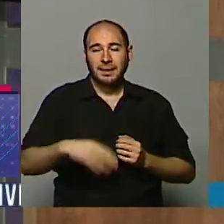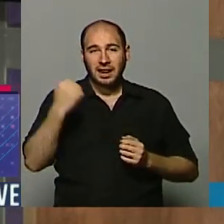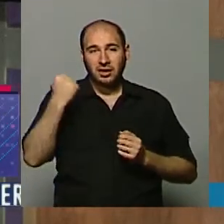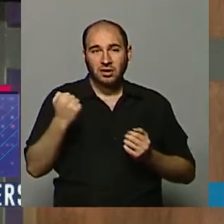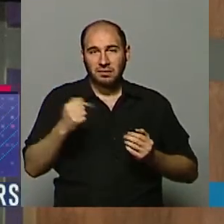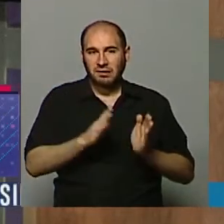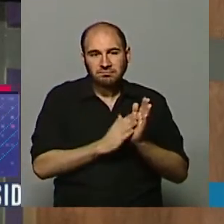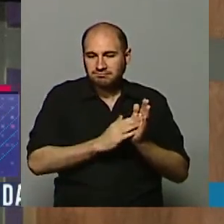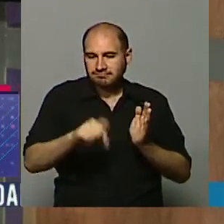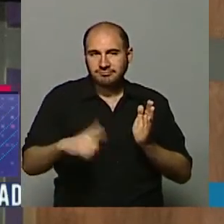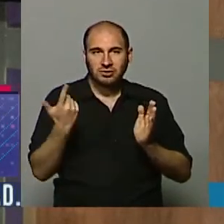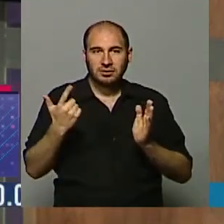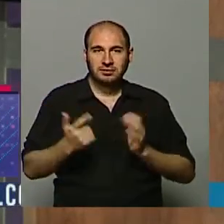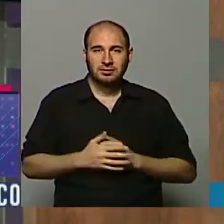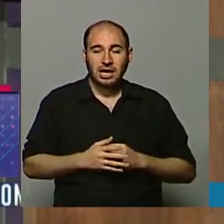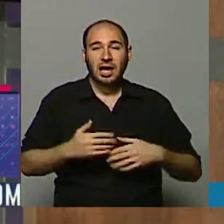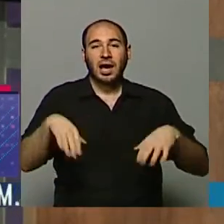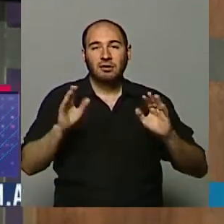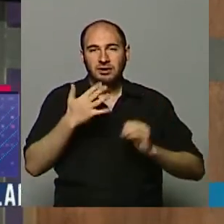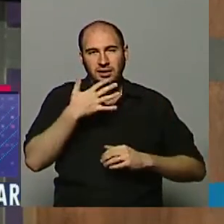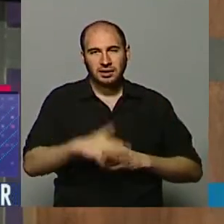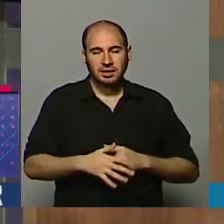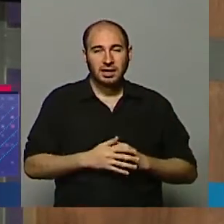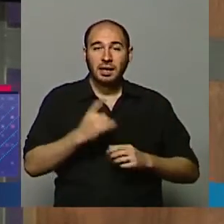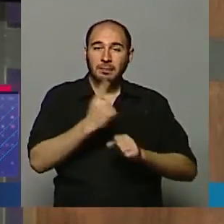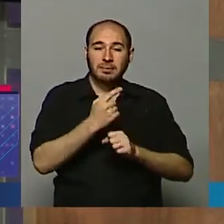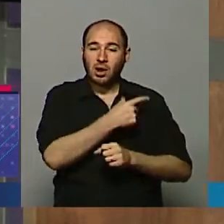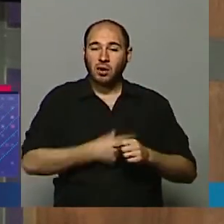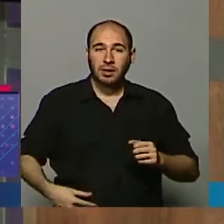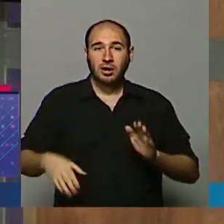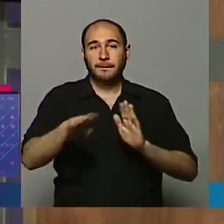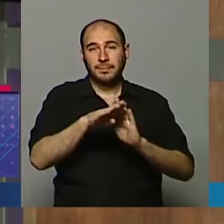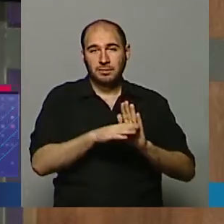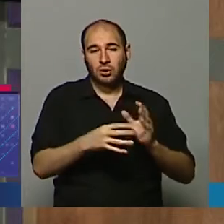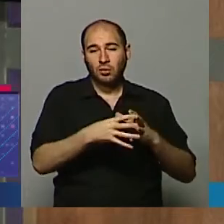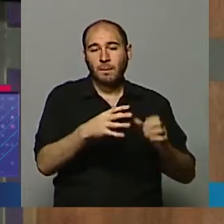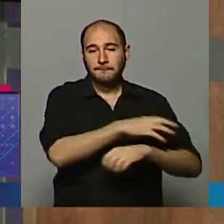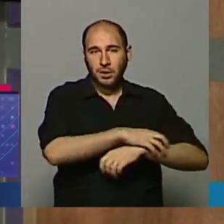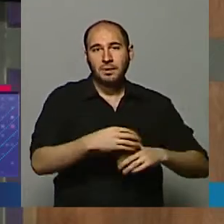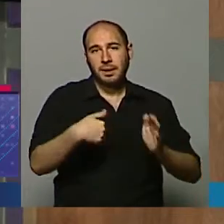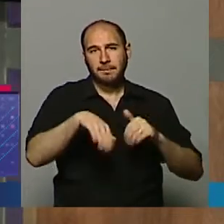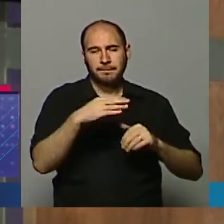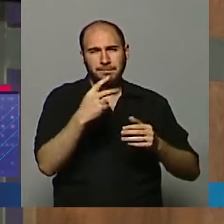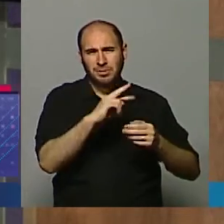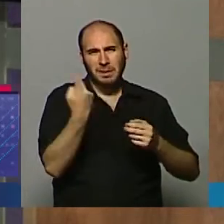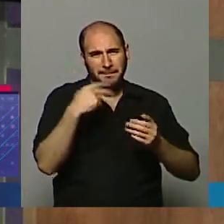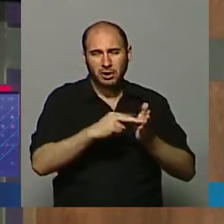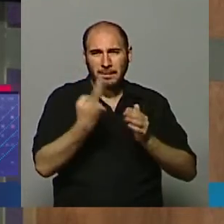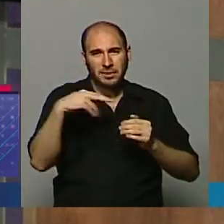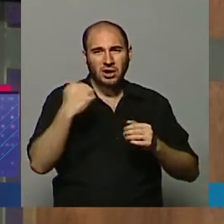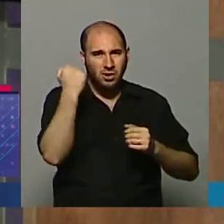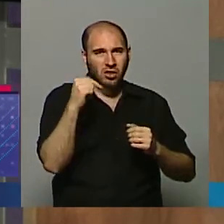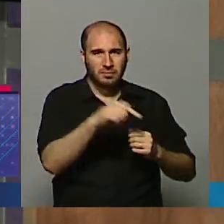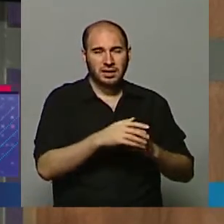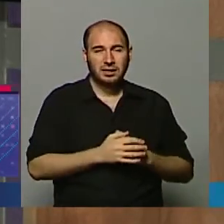no lo vemos en la práctica. Quizás uno entiende que primero el gobierno priorizaba a los sectores más vulnerables y más castigados por la economía, es